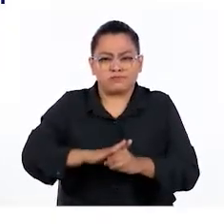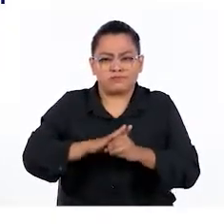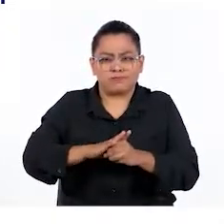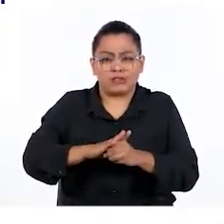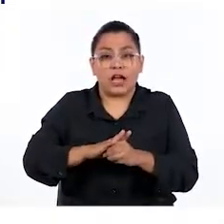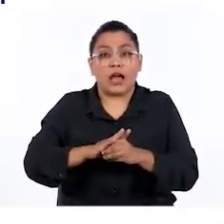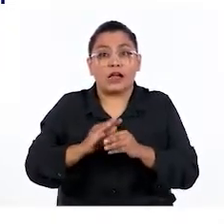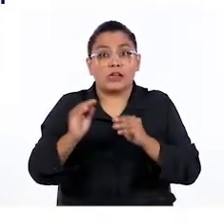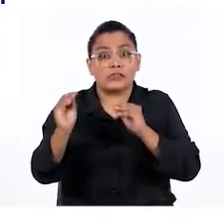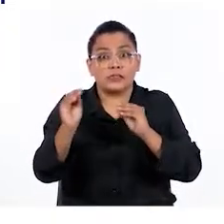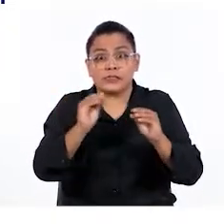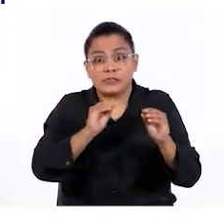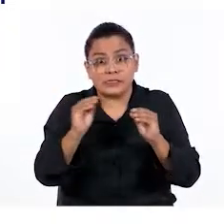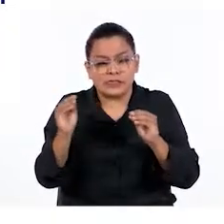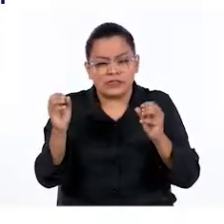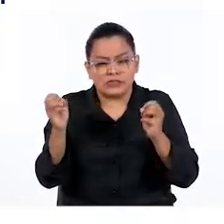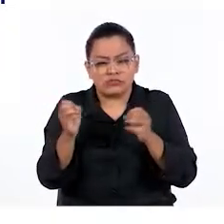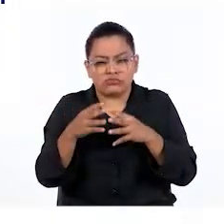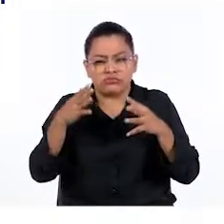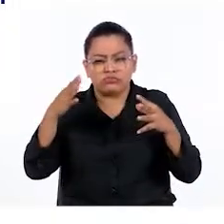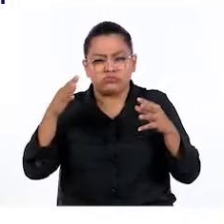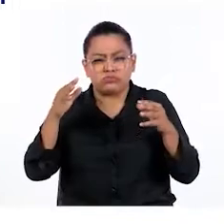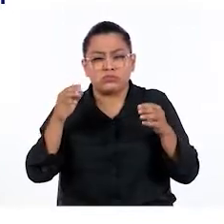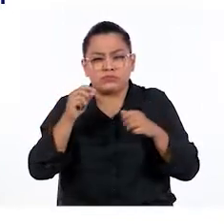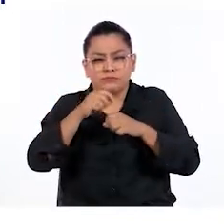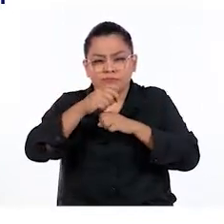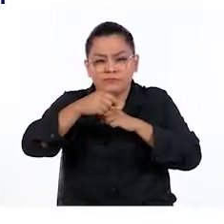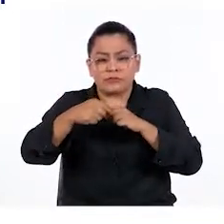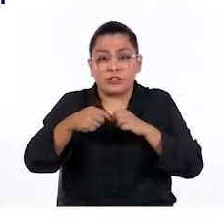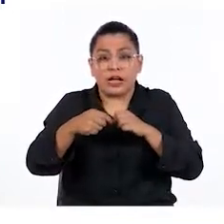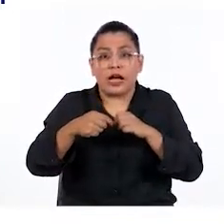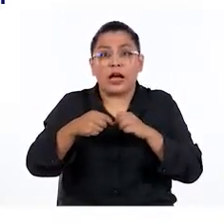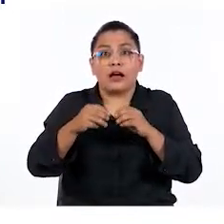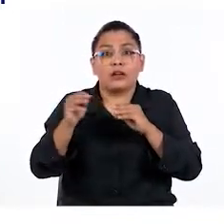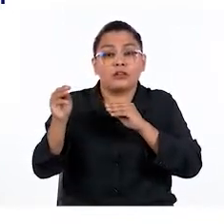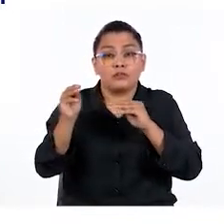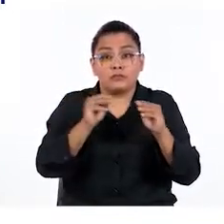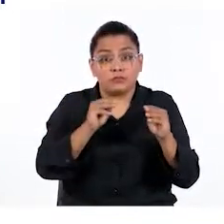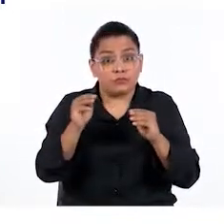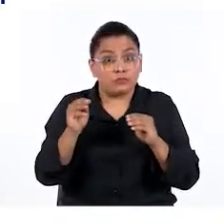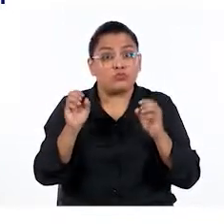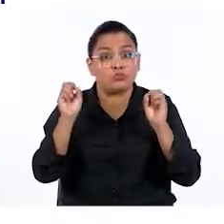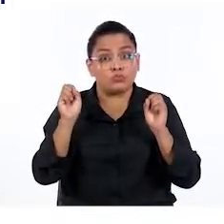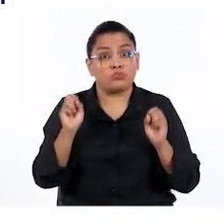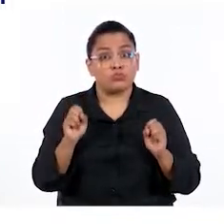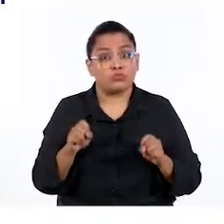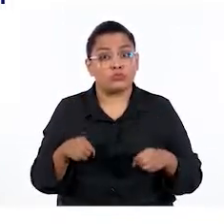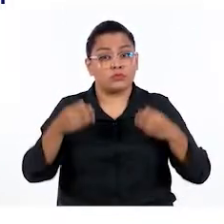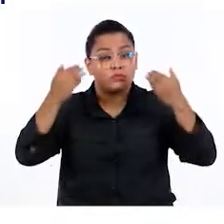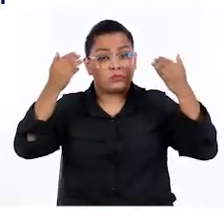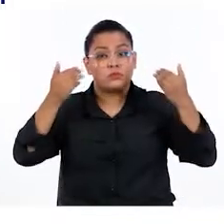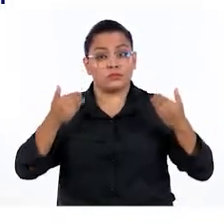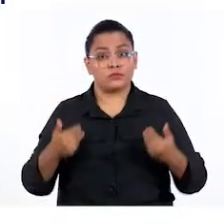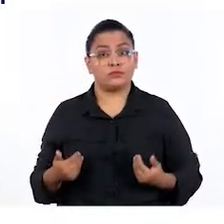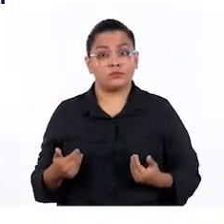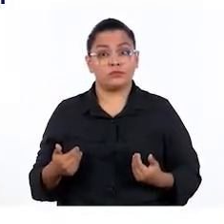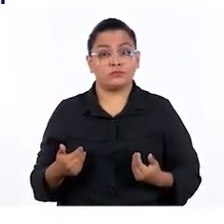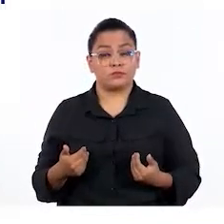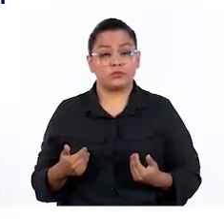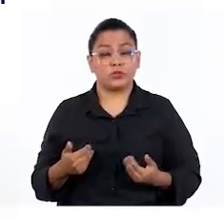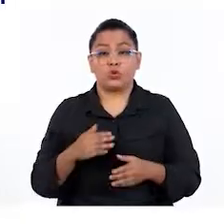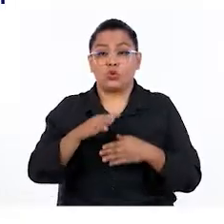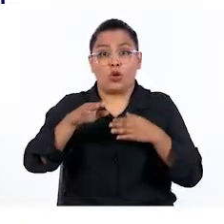combustión, estas microexplosiones moleculares permiten el movimiento de nosotros, los